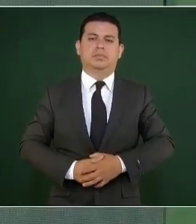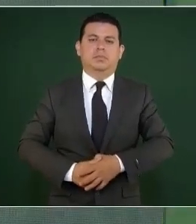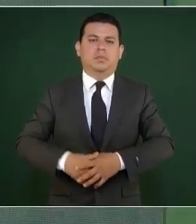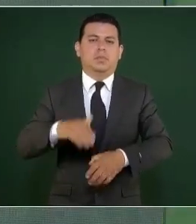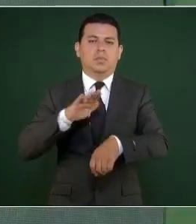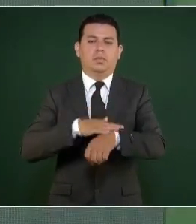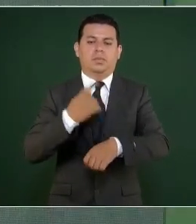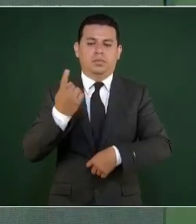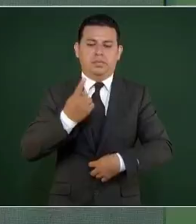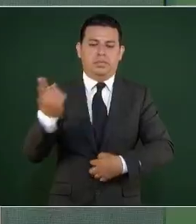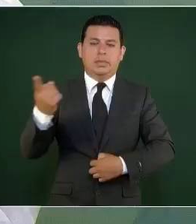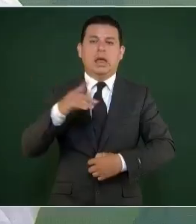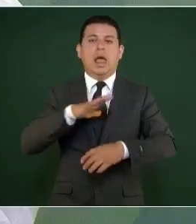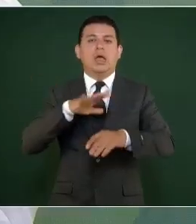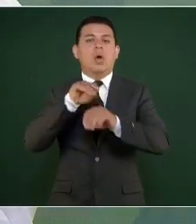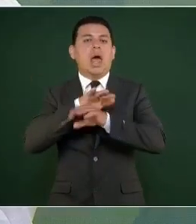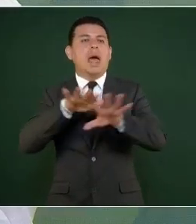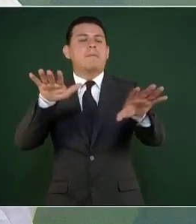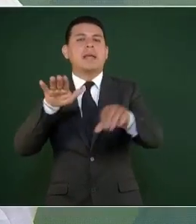porque hicieron una campaña